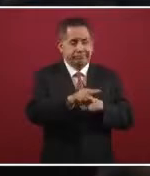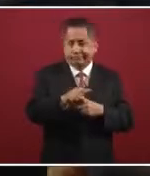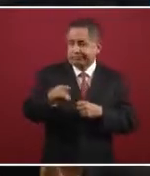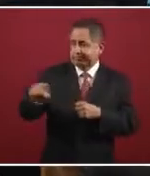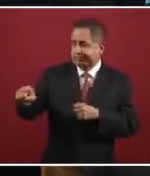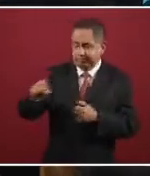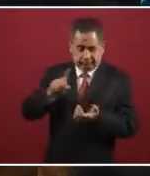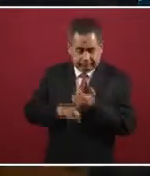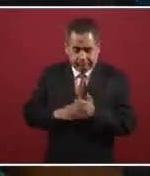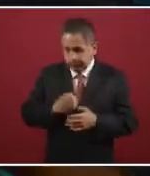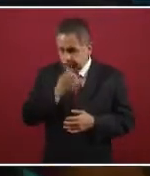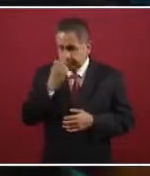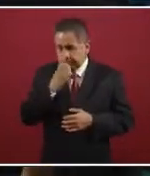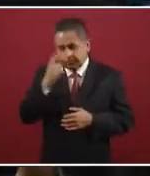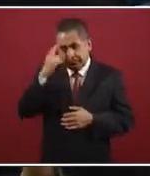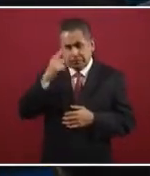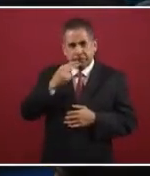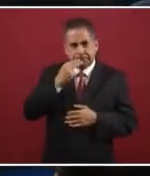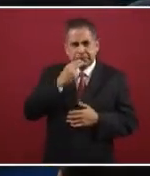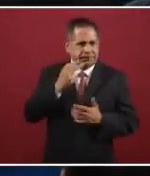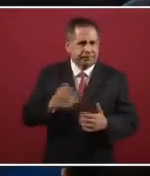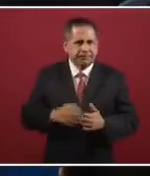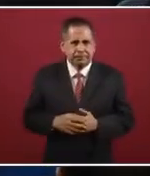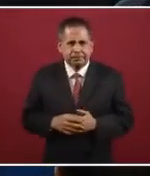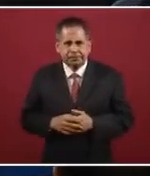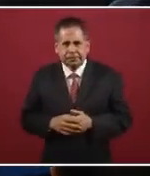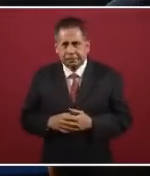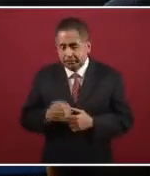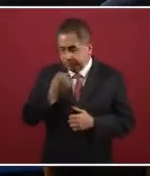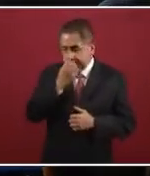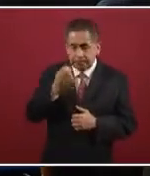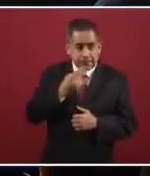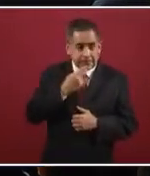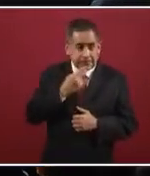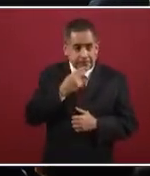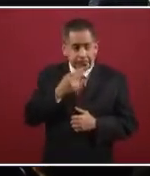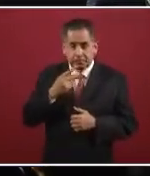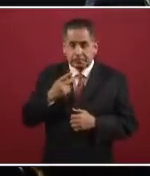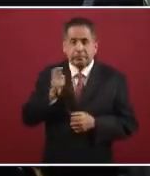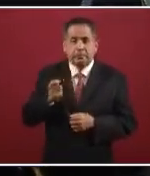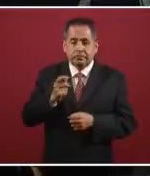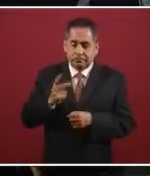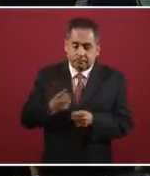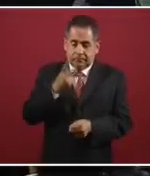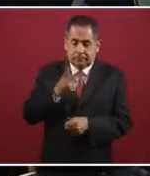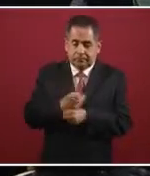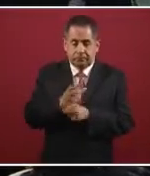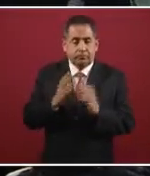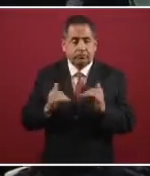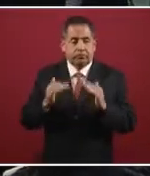desintegración familiar, de descomposición social? Pues la escuela se convierte en el segundo hogar.